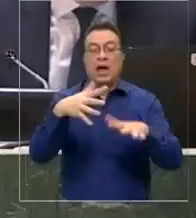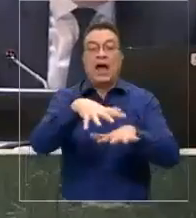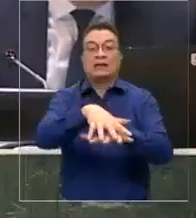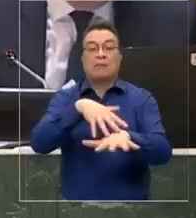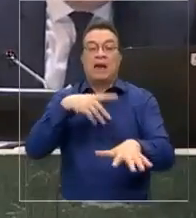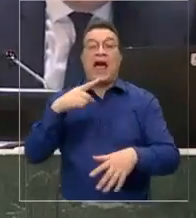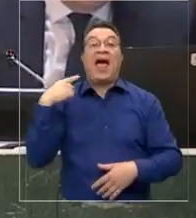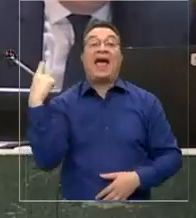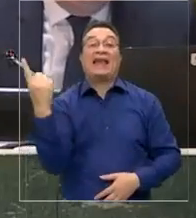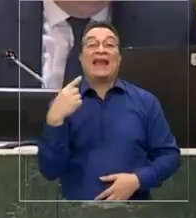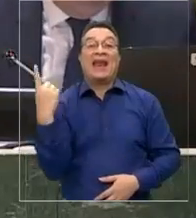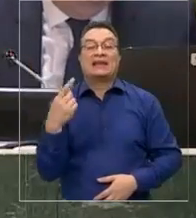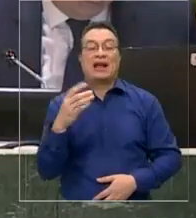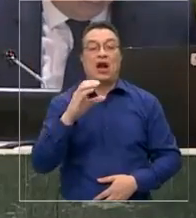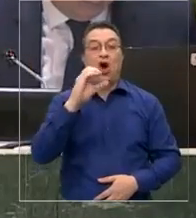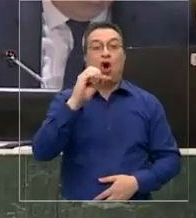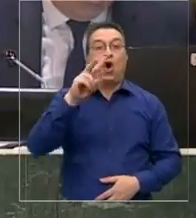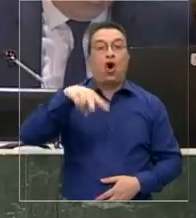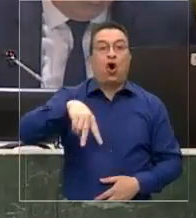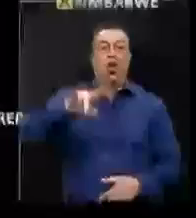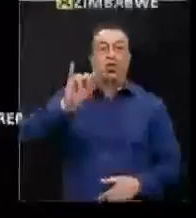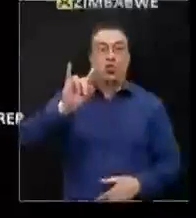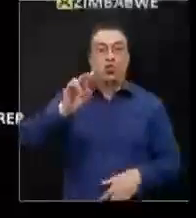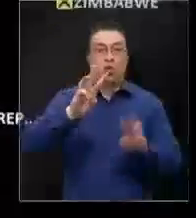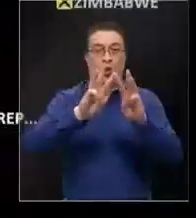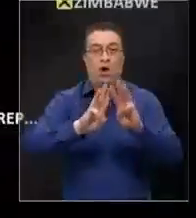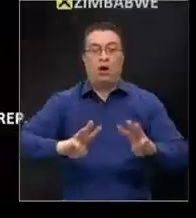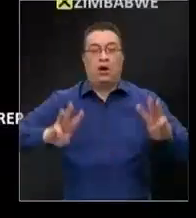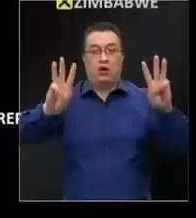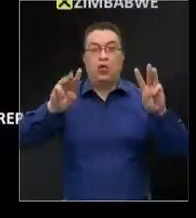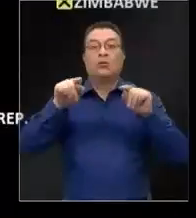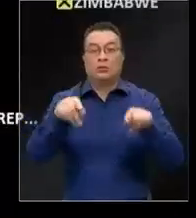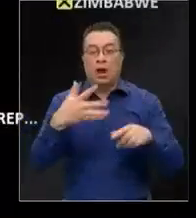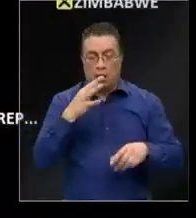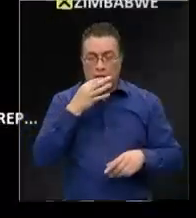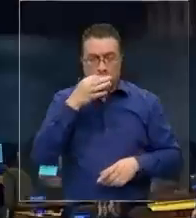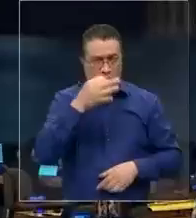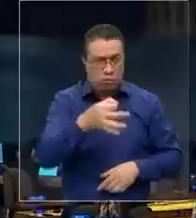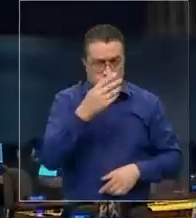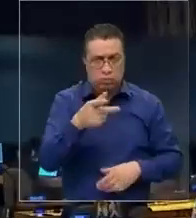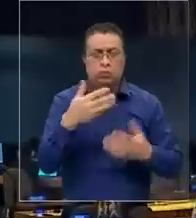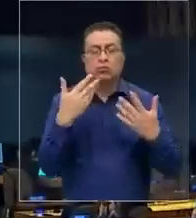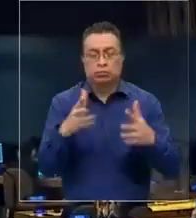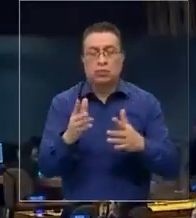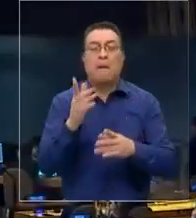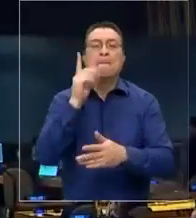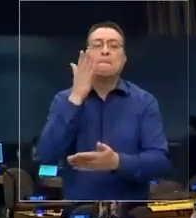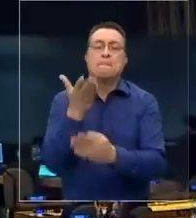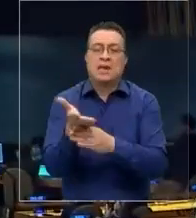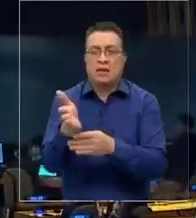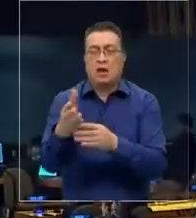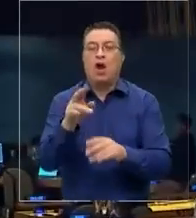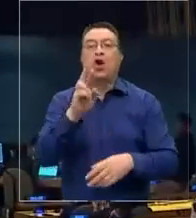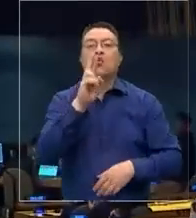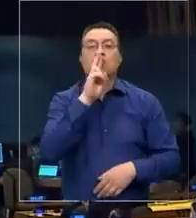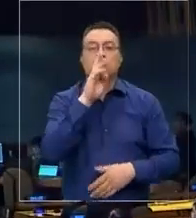General Extraordinaria de la ONU, que aprobó una resolución no vinculante que ordena la retirada de Moscú.